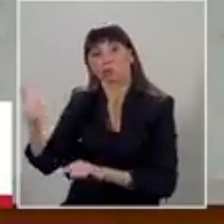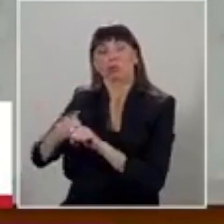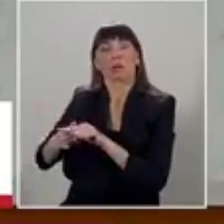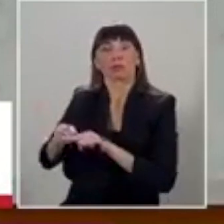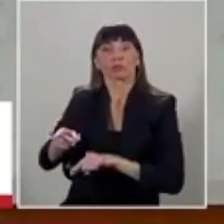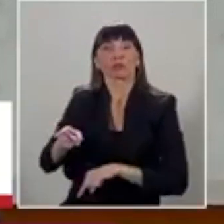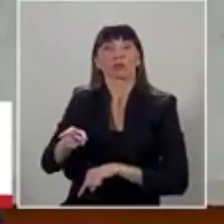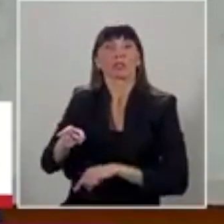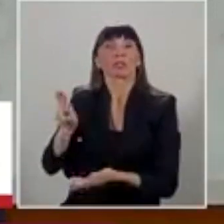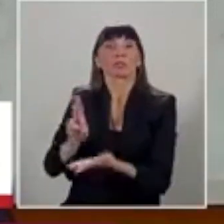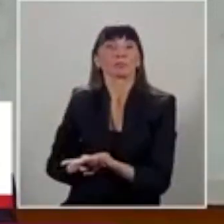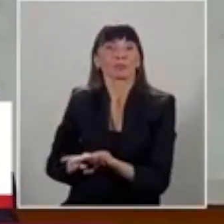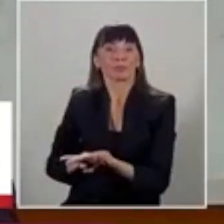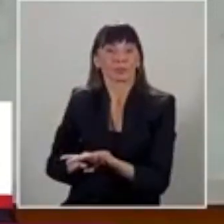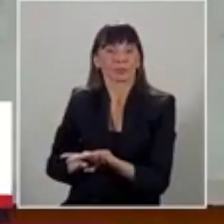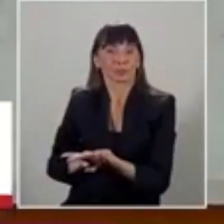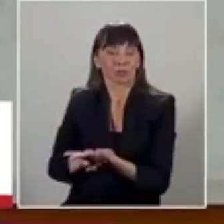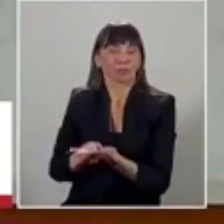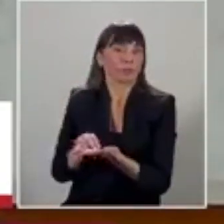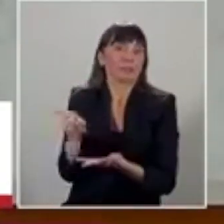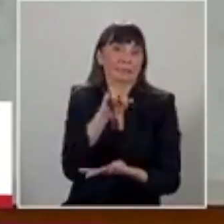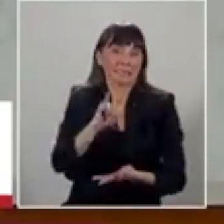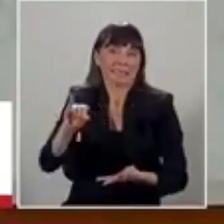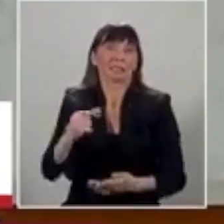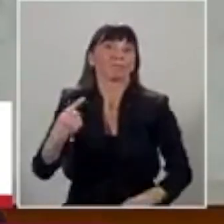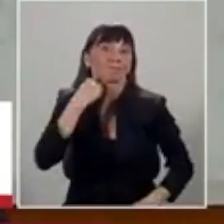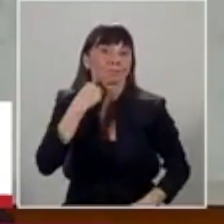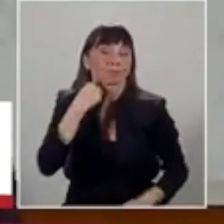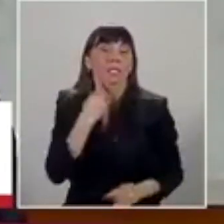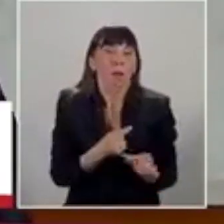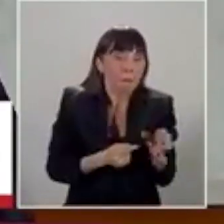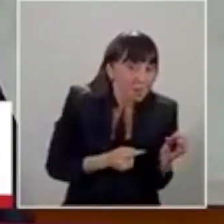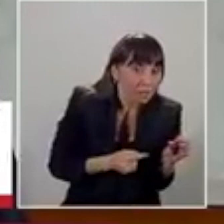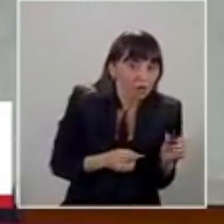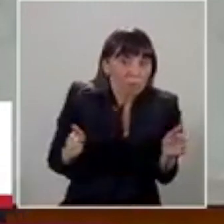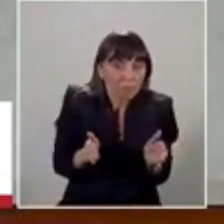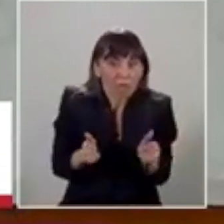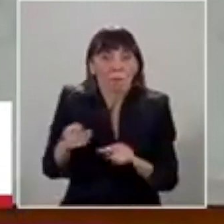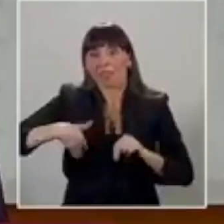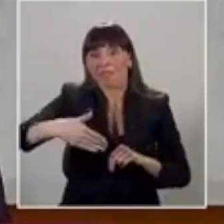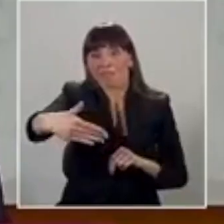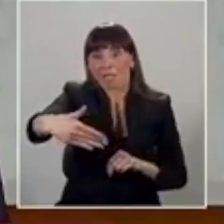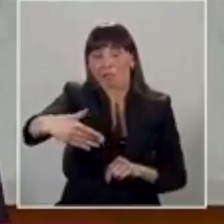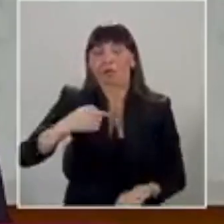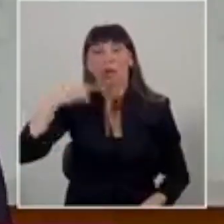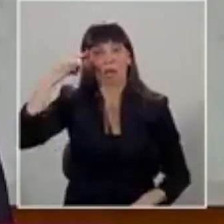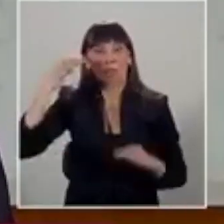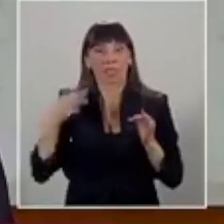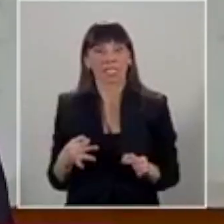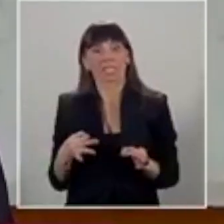hoy día tiene nuestro sistema tributario y que afecta especialmente a los micro, pequeños y medianos empresarios. He